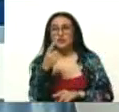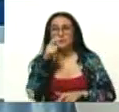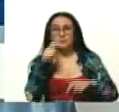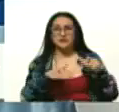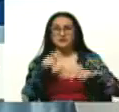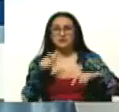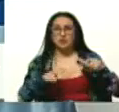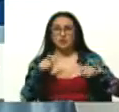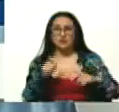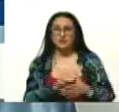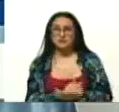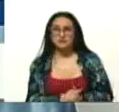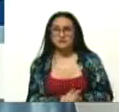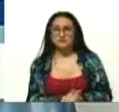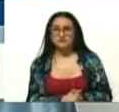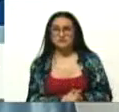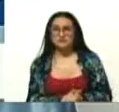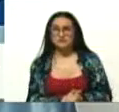ciudadanos.